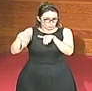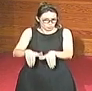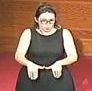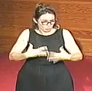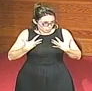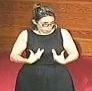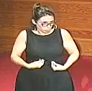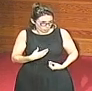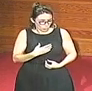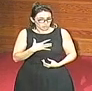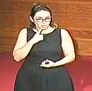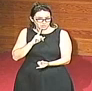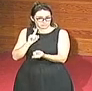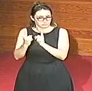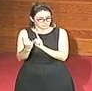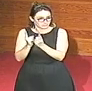es bidireccional.